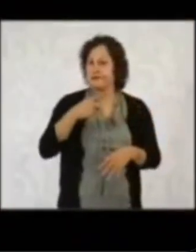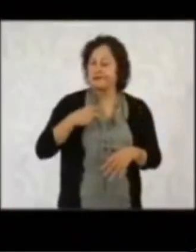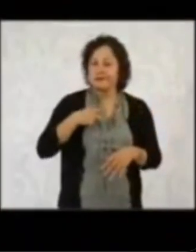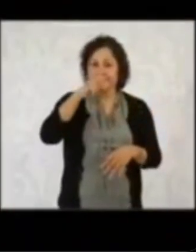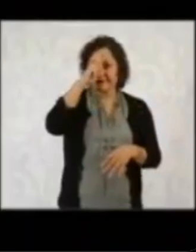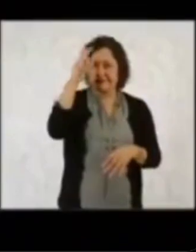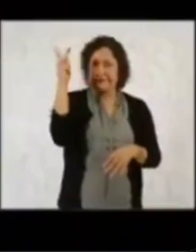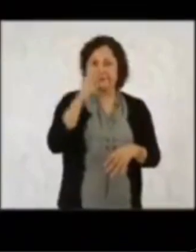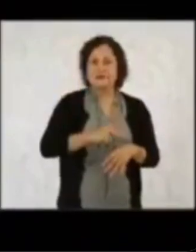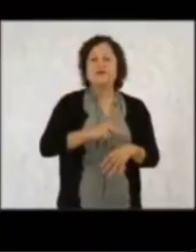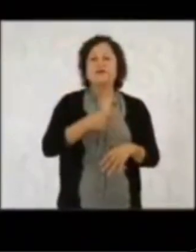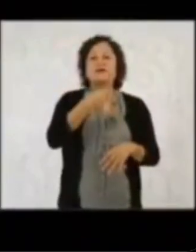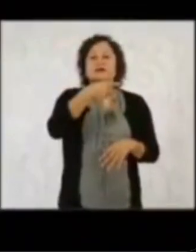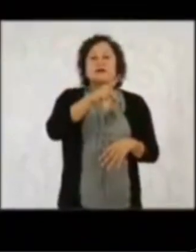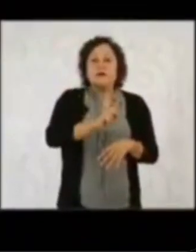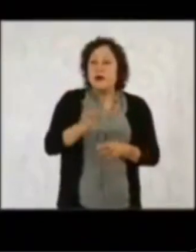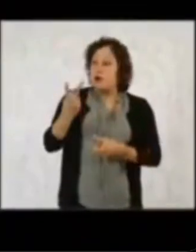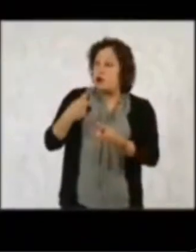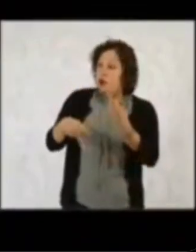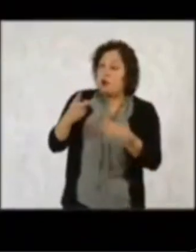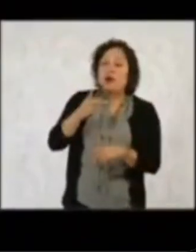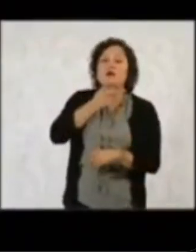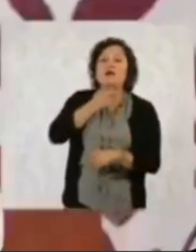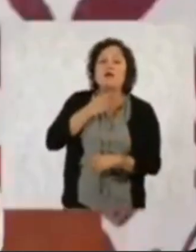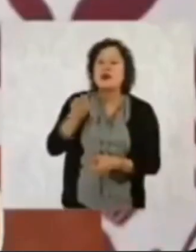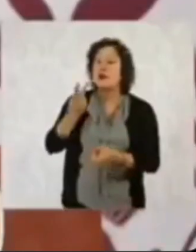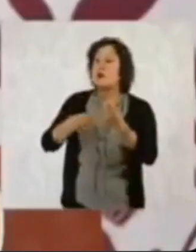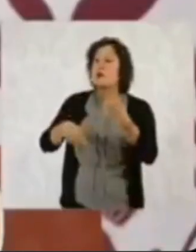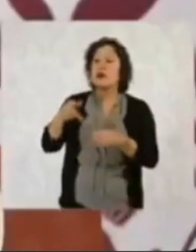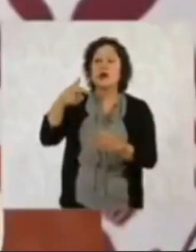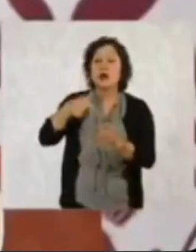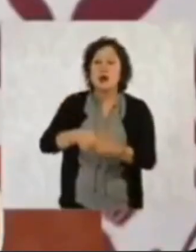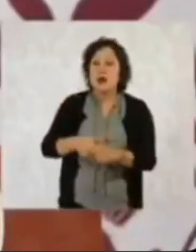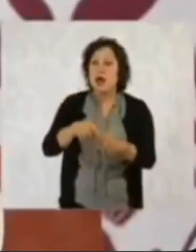la producción cayó de petróleo.